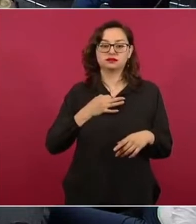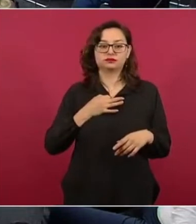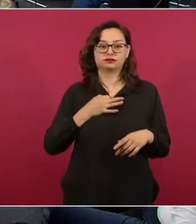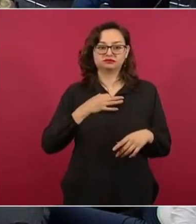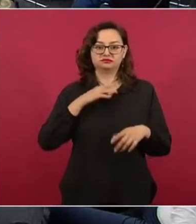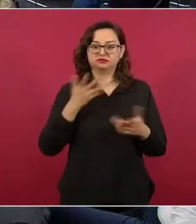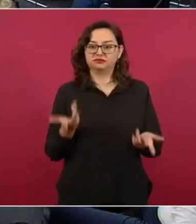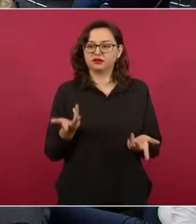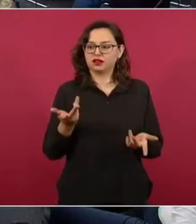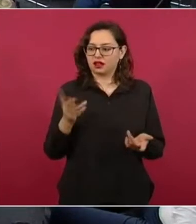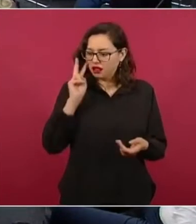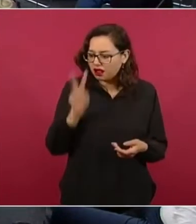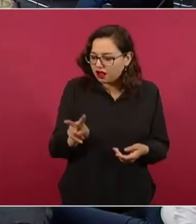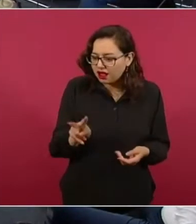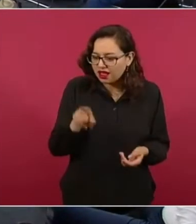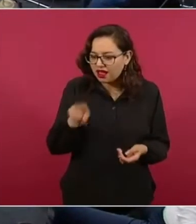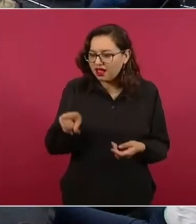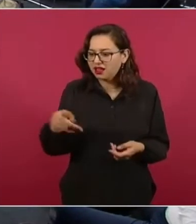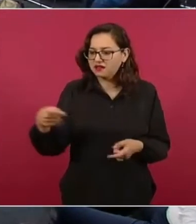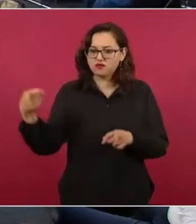le contesta.